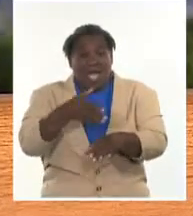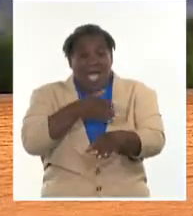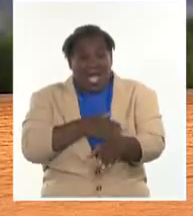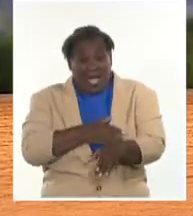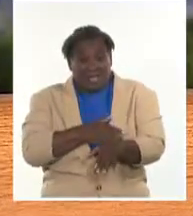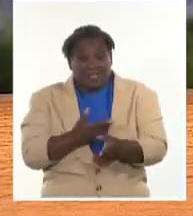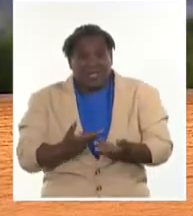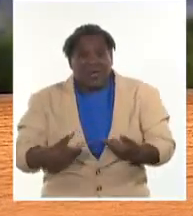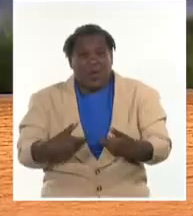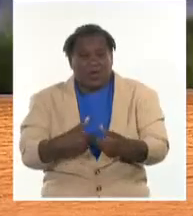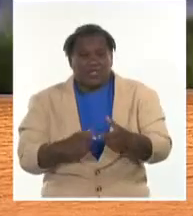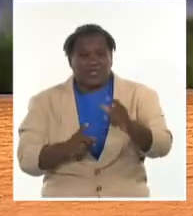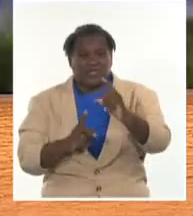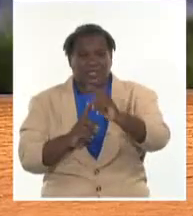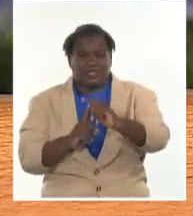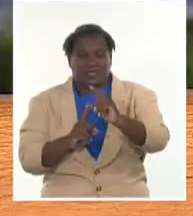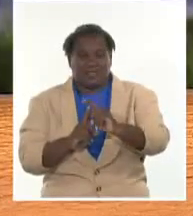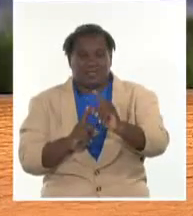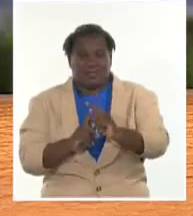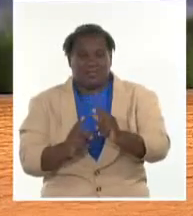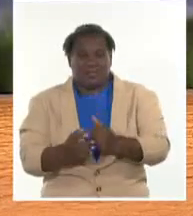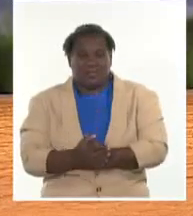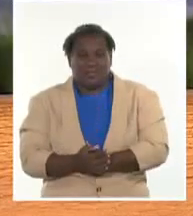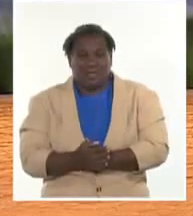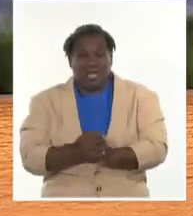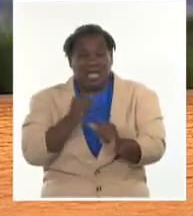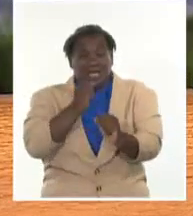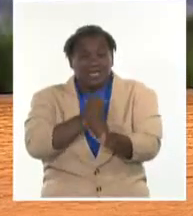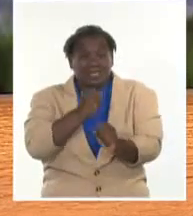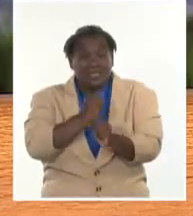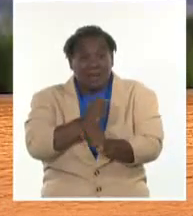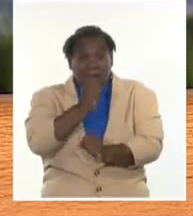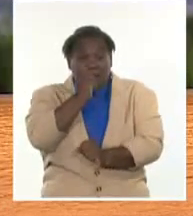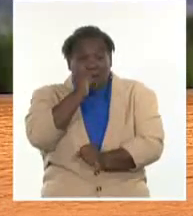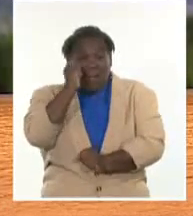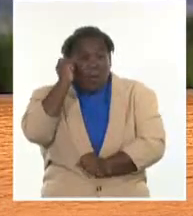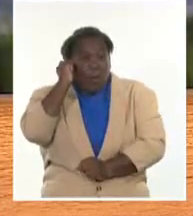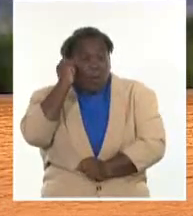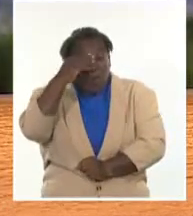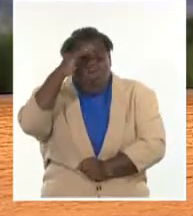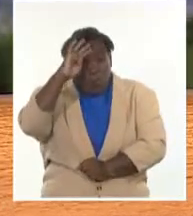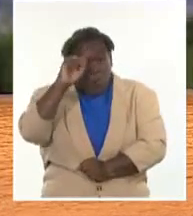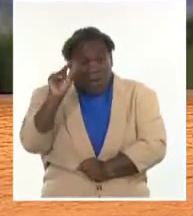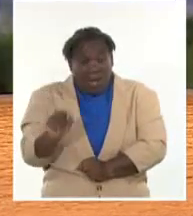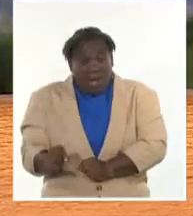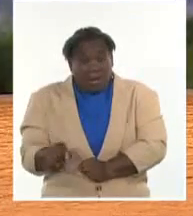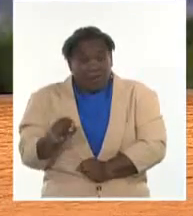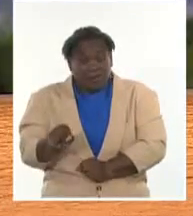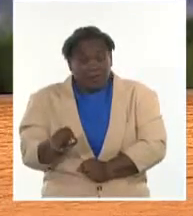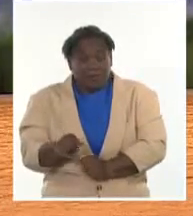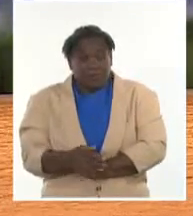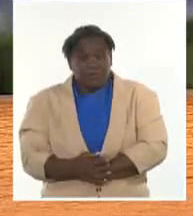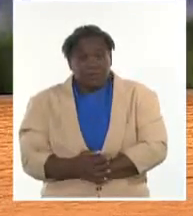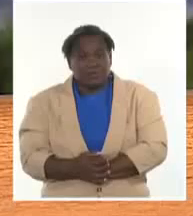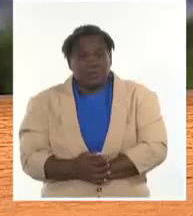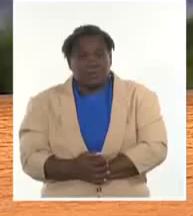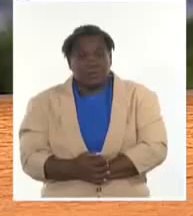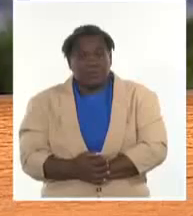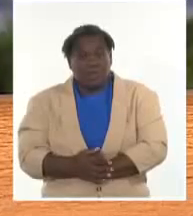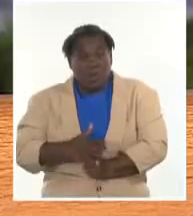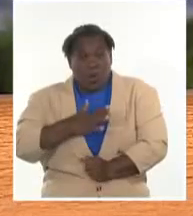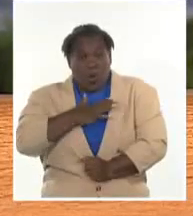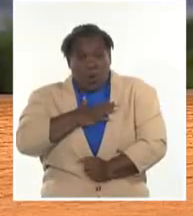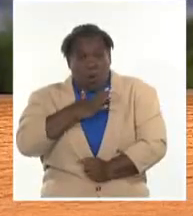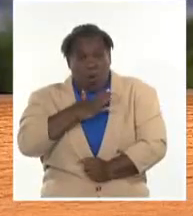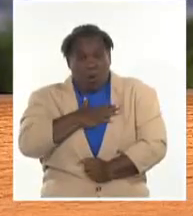la CTC. Los trabajadores cubanos, en la convicción de propietarios de los